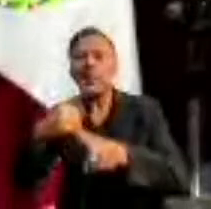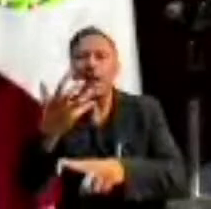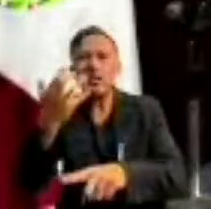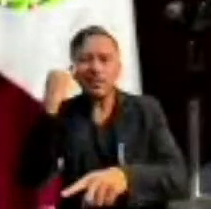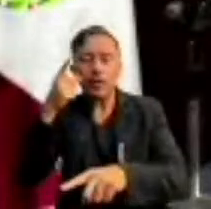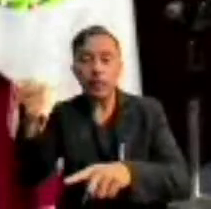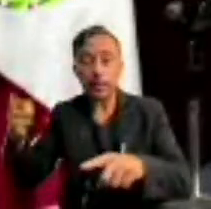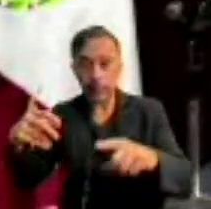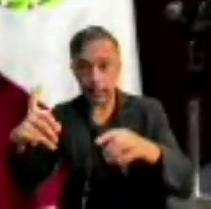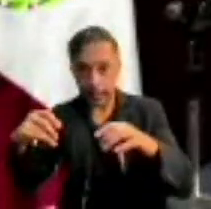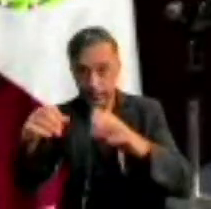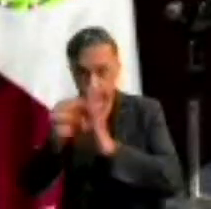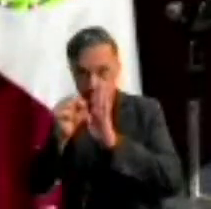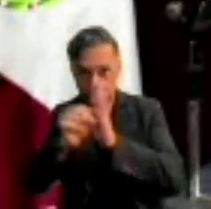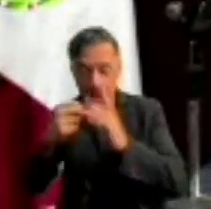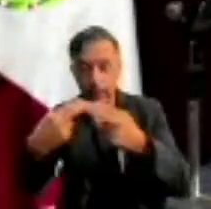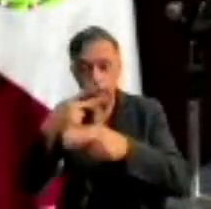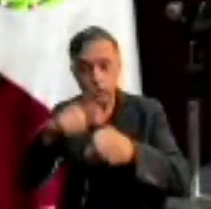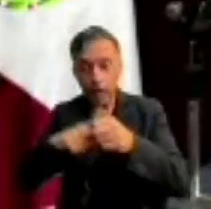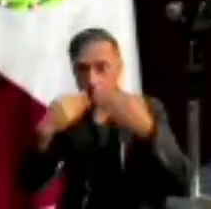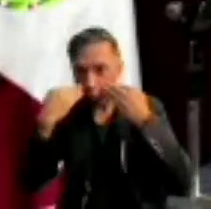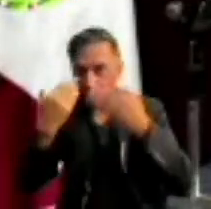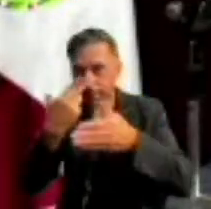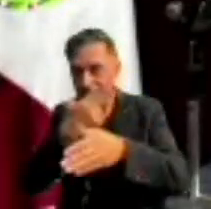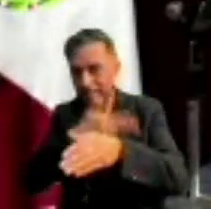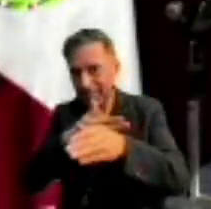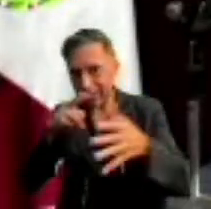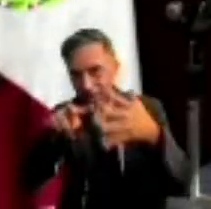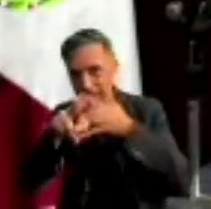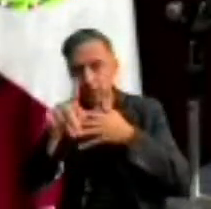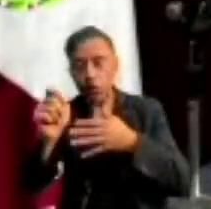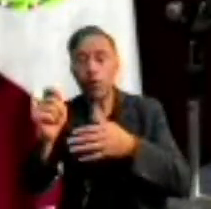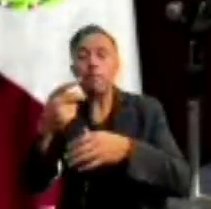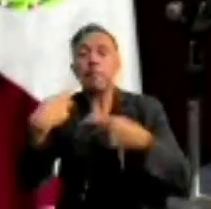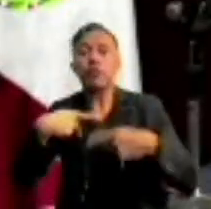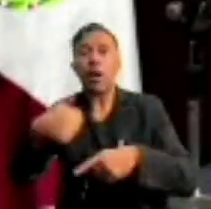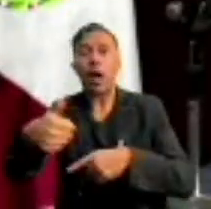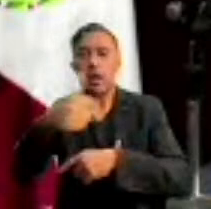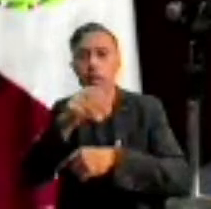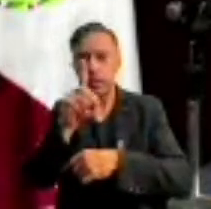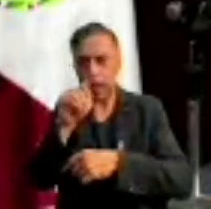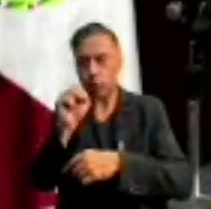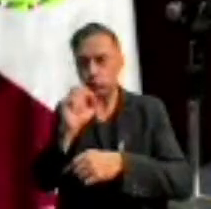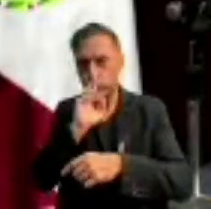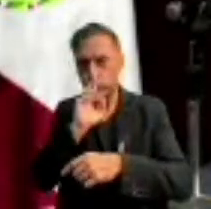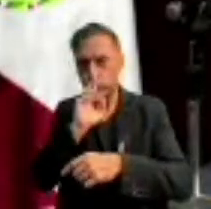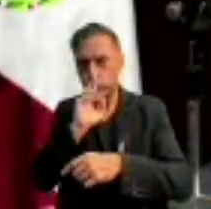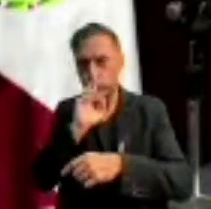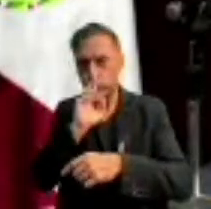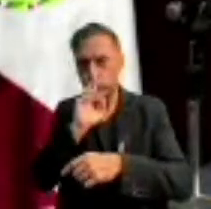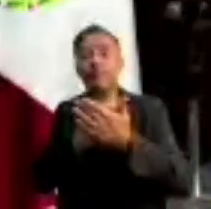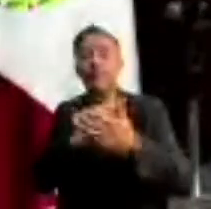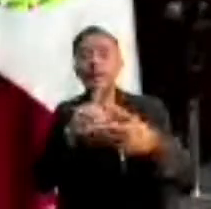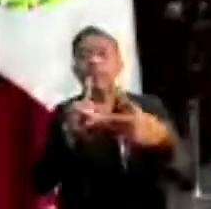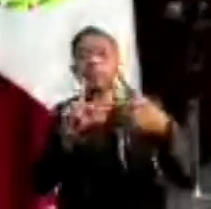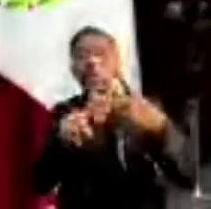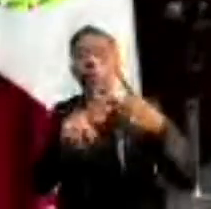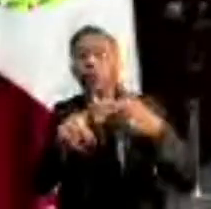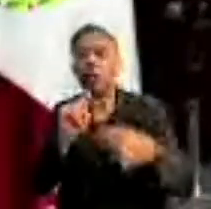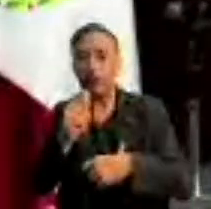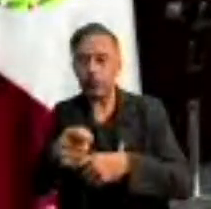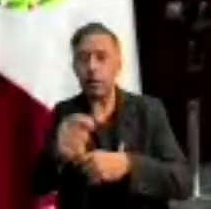a la información pública y protección de datos personales respectivamente y el segundo es potenciar progresivamente